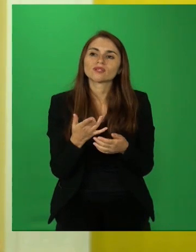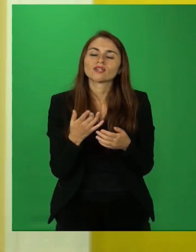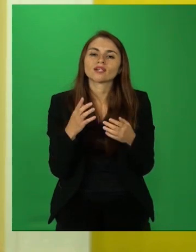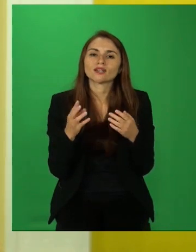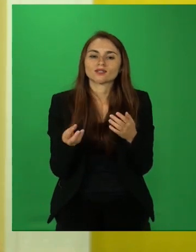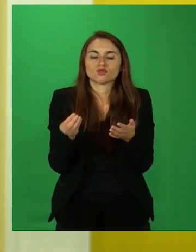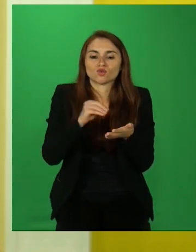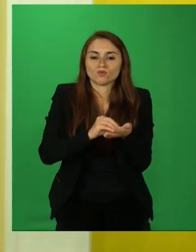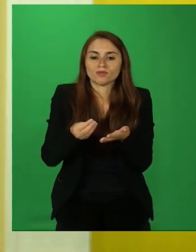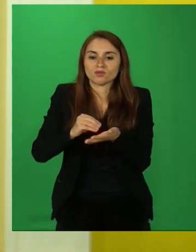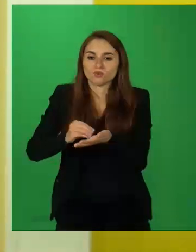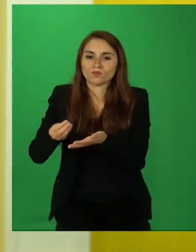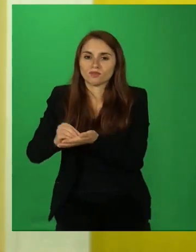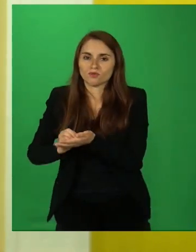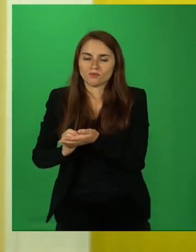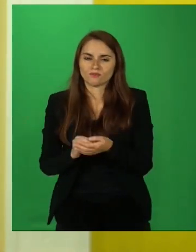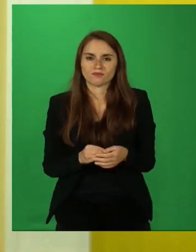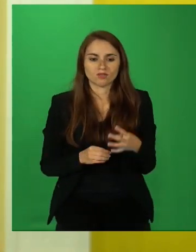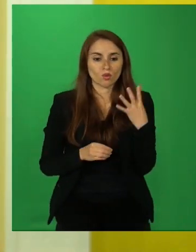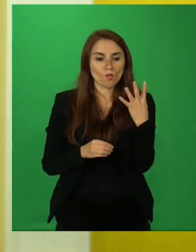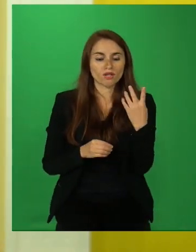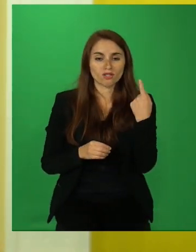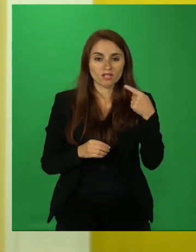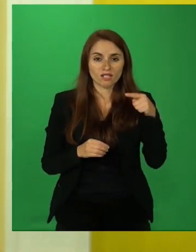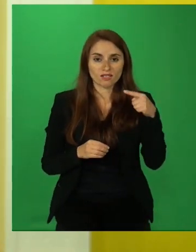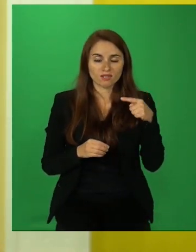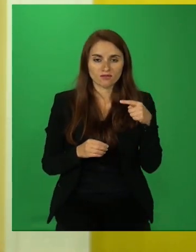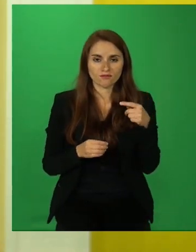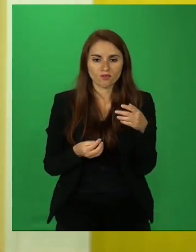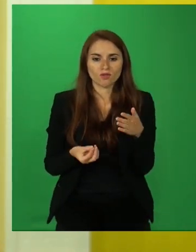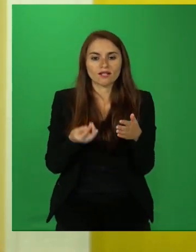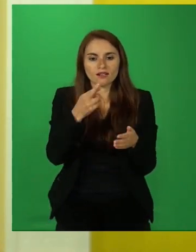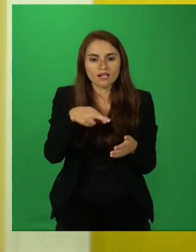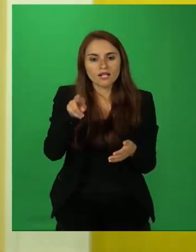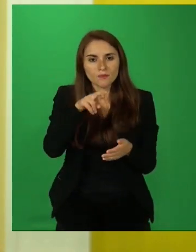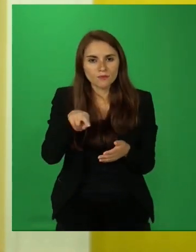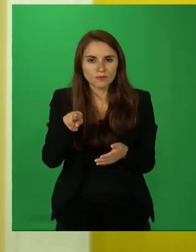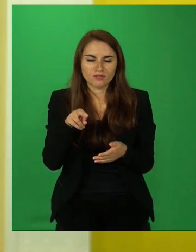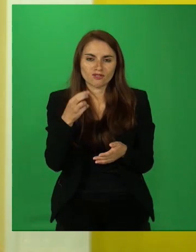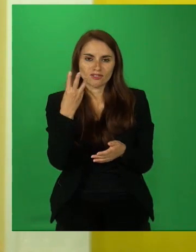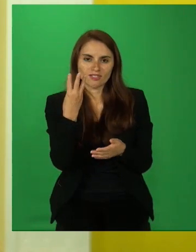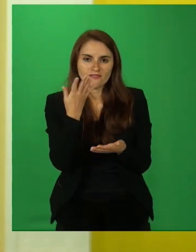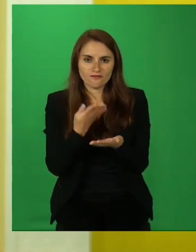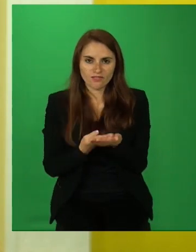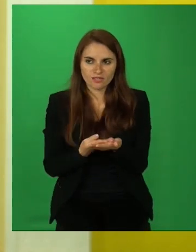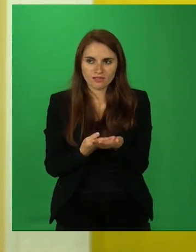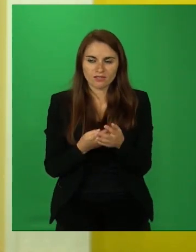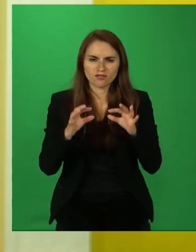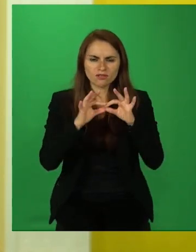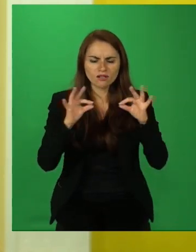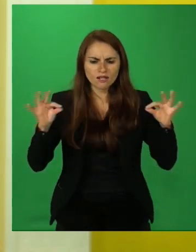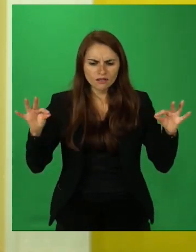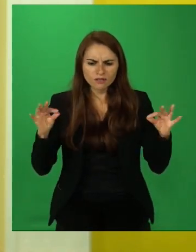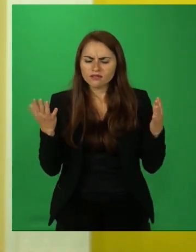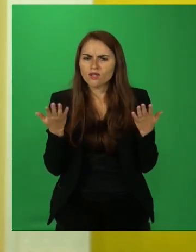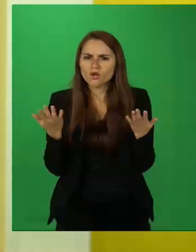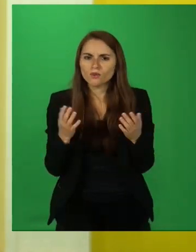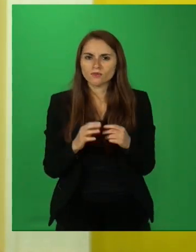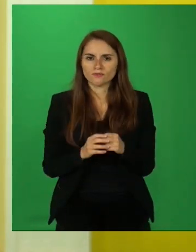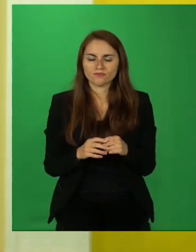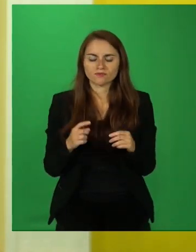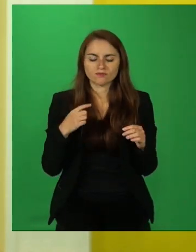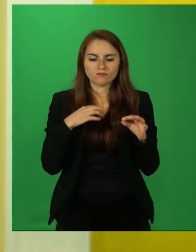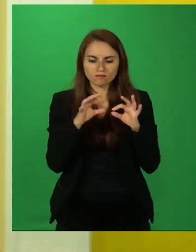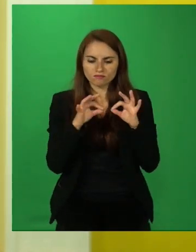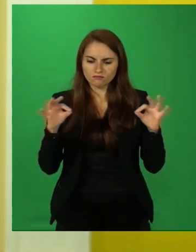sumar tres veces el 4 negativo como lo voy a hacer en la recta numérica si yo voy a sumar